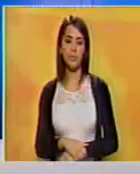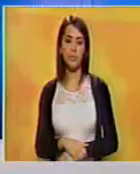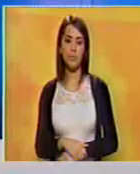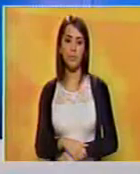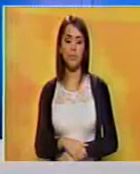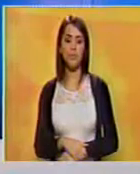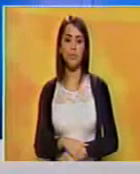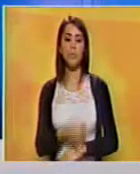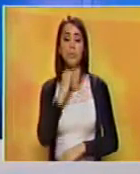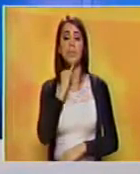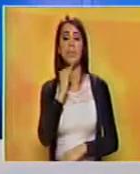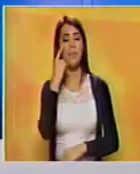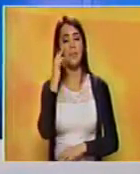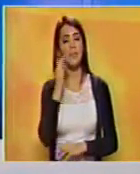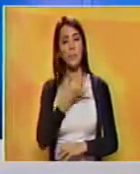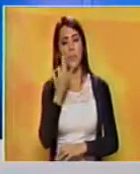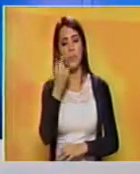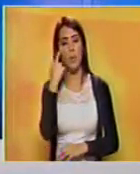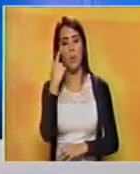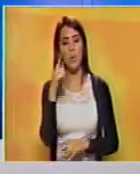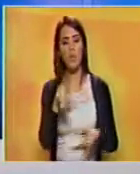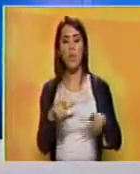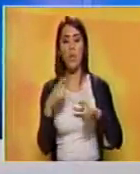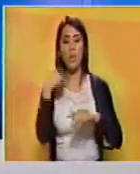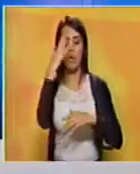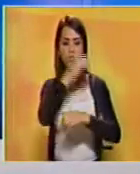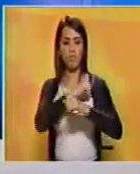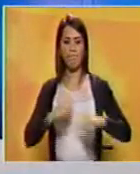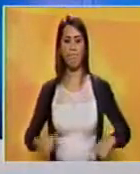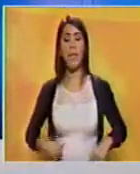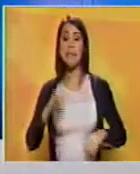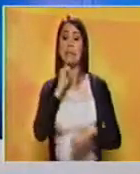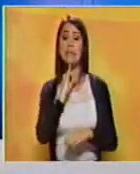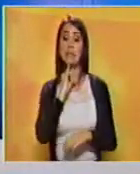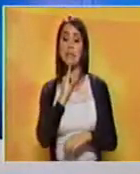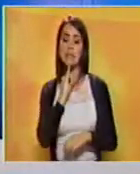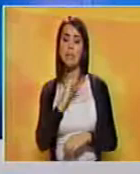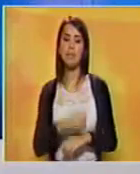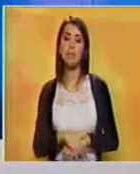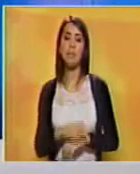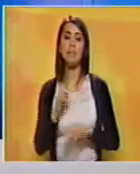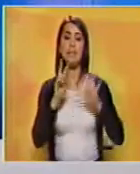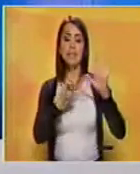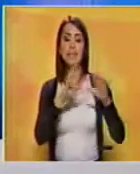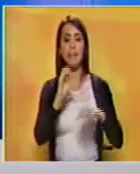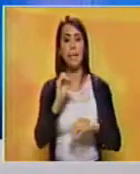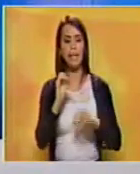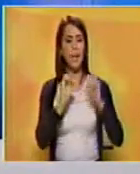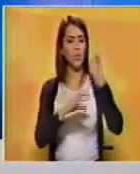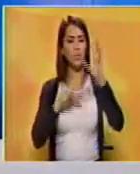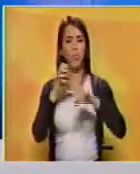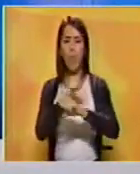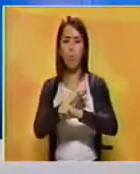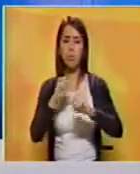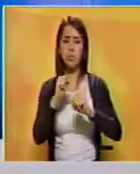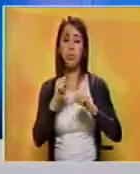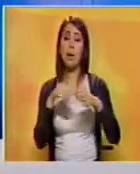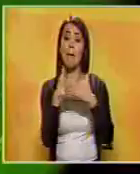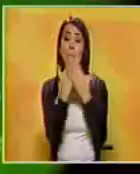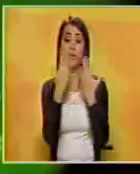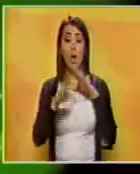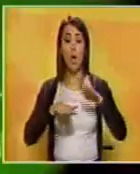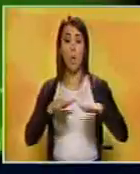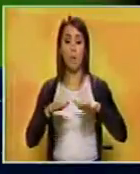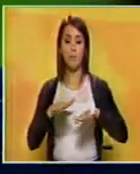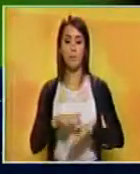él aseguró haber diezmado la infraestructura militar iraní en siria tras perpetrar más de 70 bombardeos durante la madrugada de este jueves la